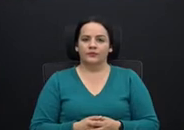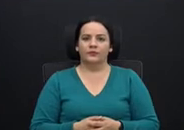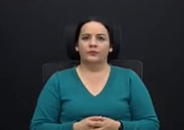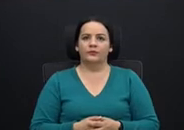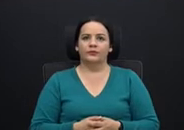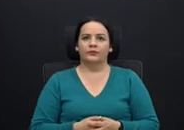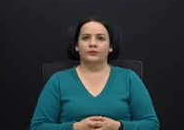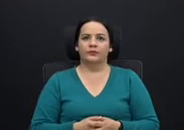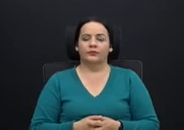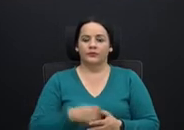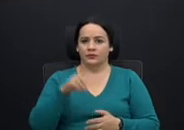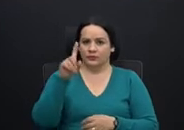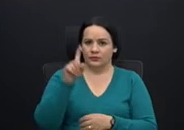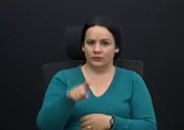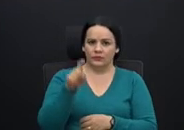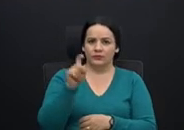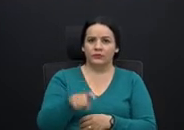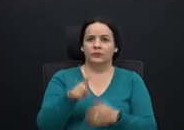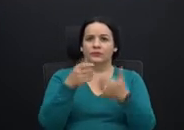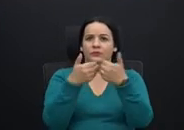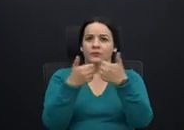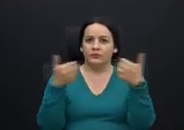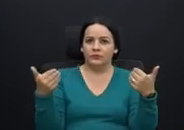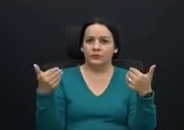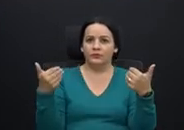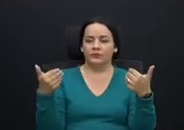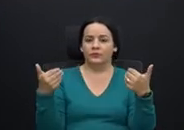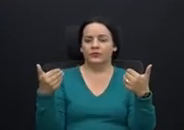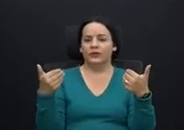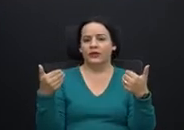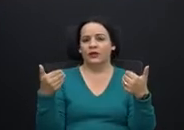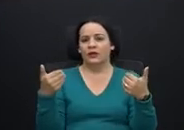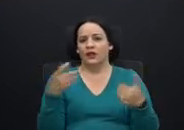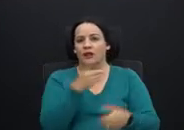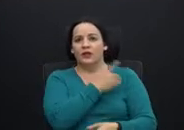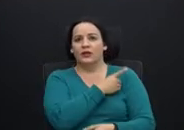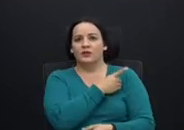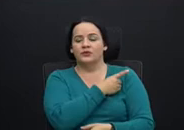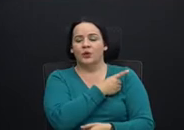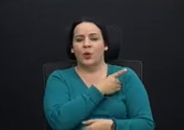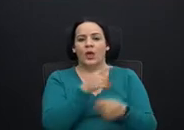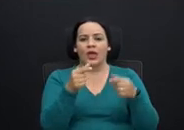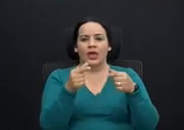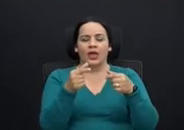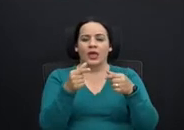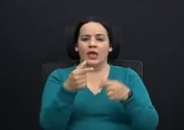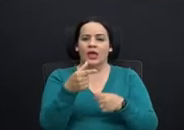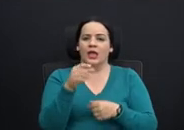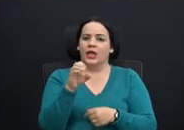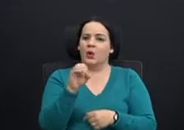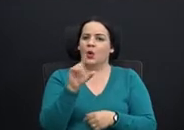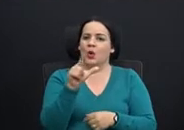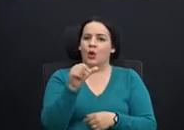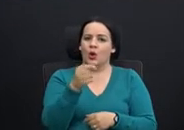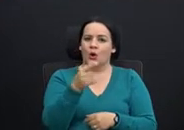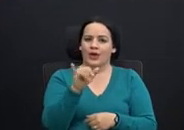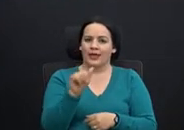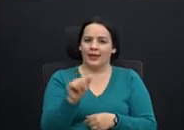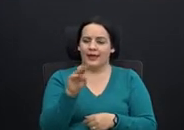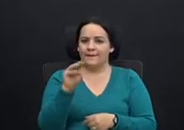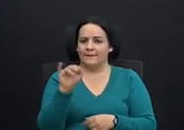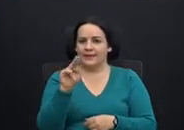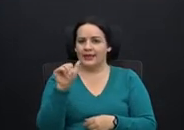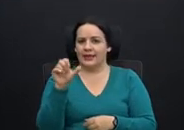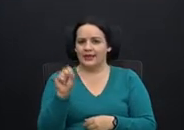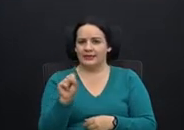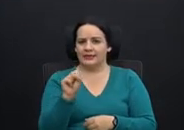Debería separarse esta Dirección de Geología y Minas del MINAE. A ver, lo